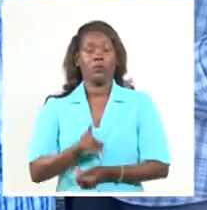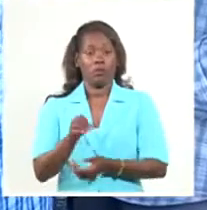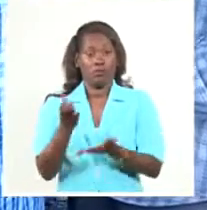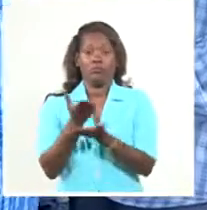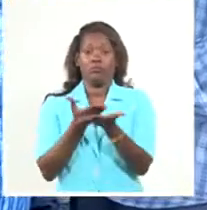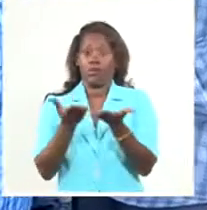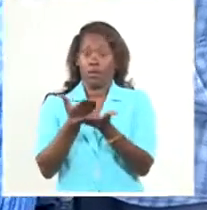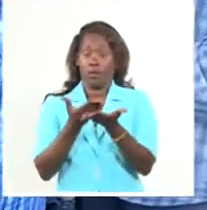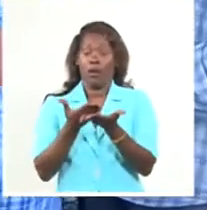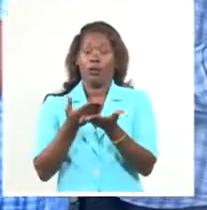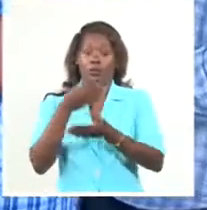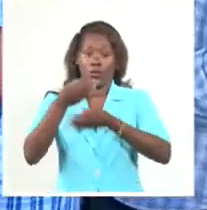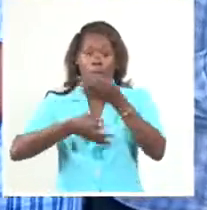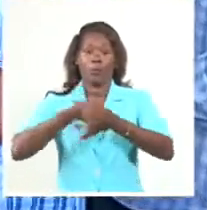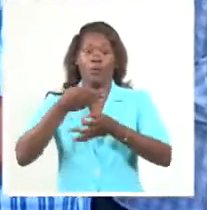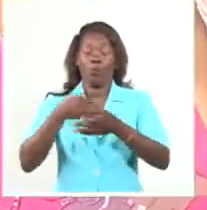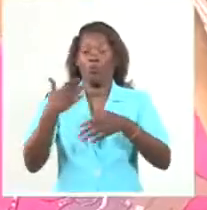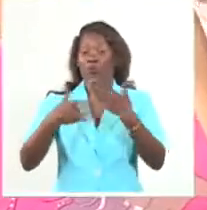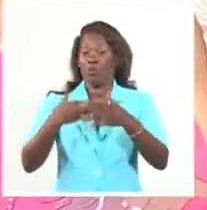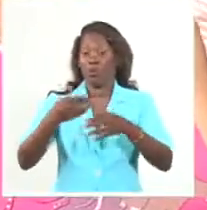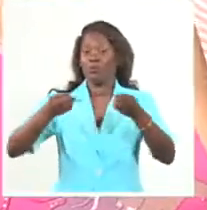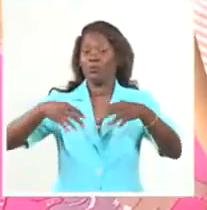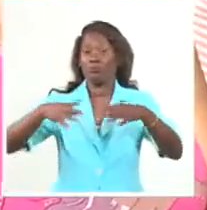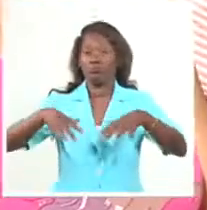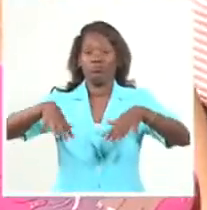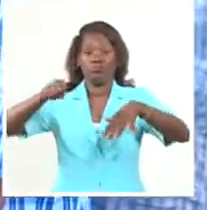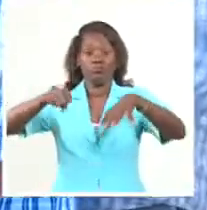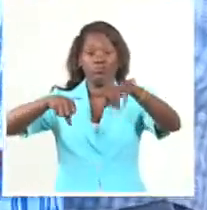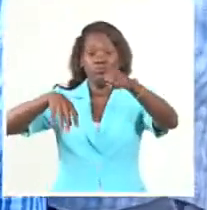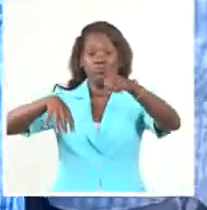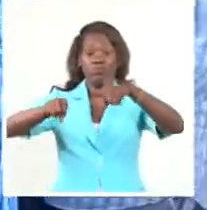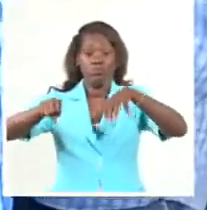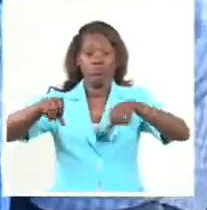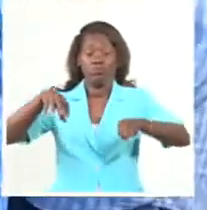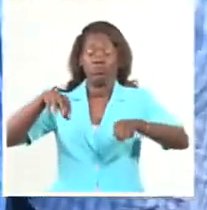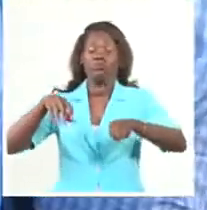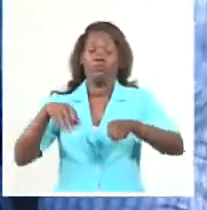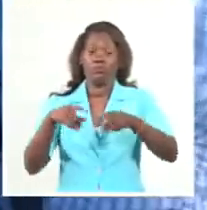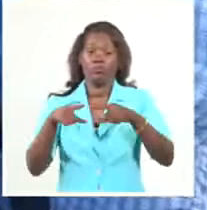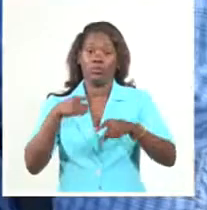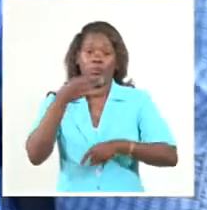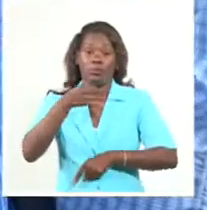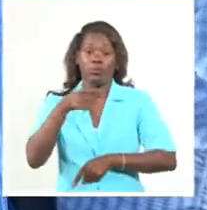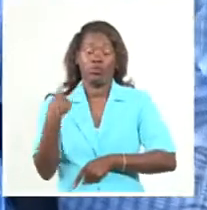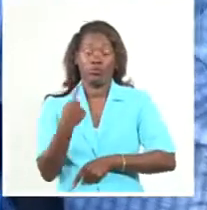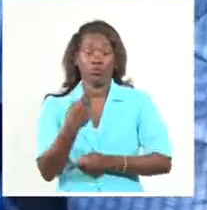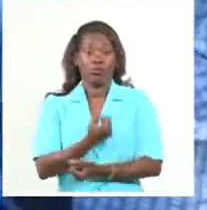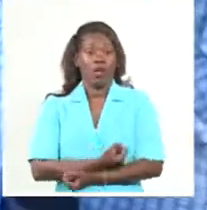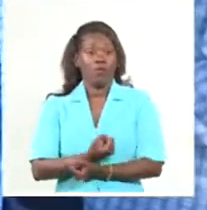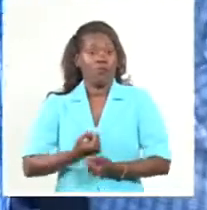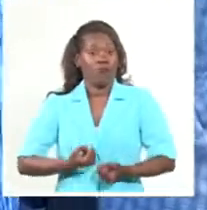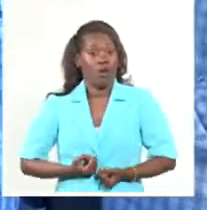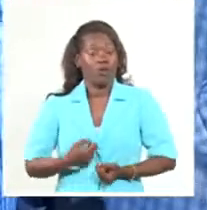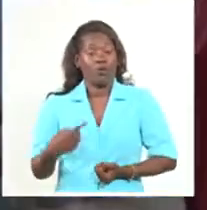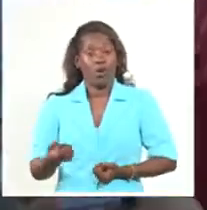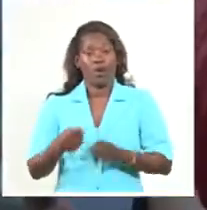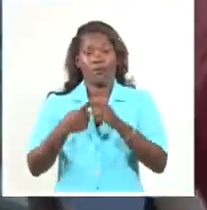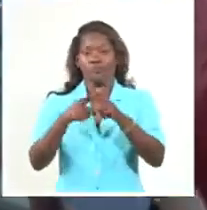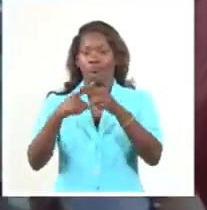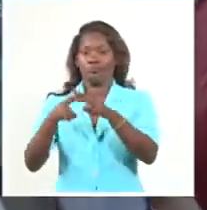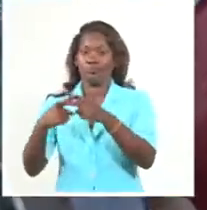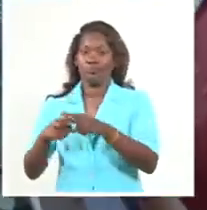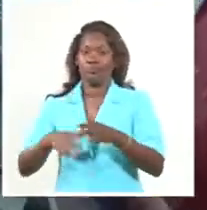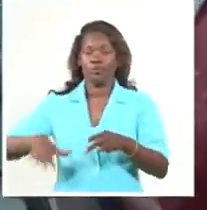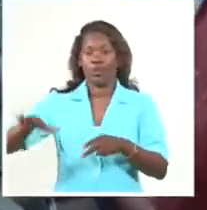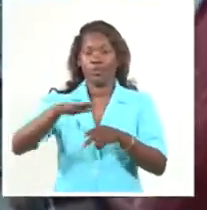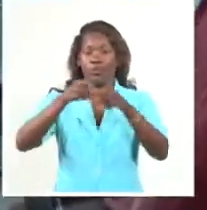situación energética por la que atraviesa el país y los esfuerzos que se llevan a cabo para alcanzar gradualmente su estabilidad.